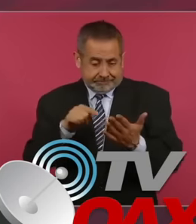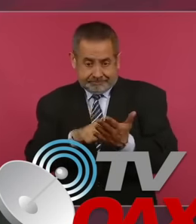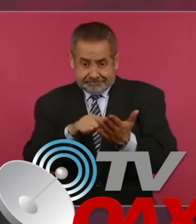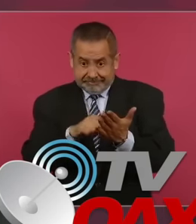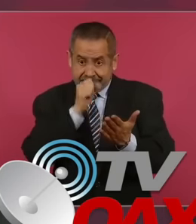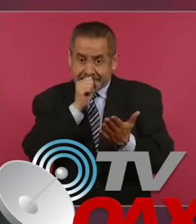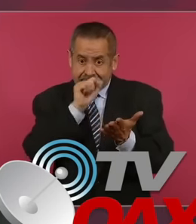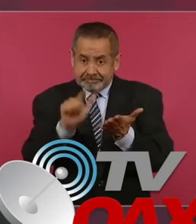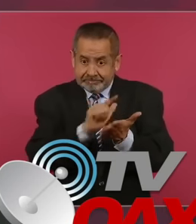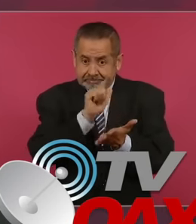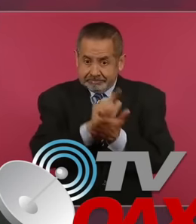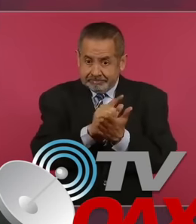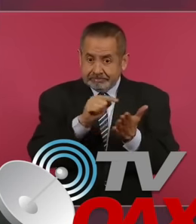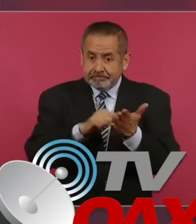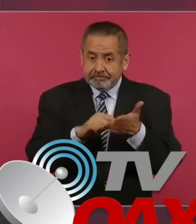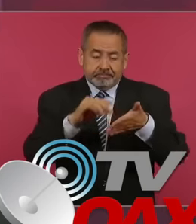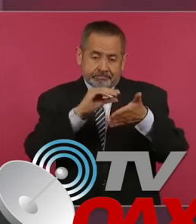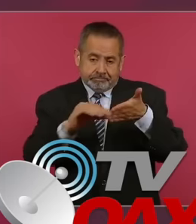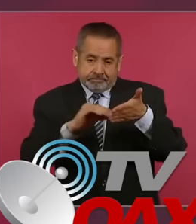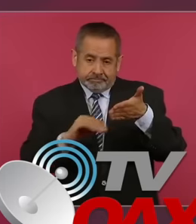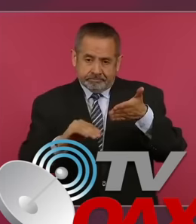hay en las concesiones.